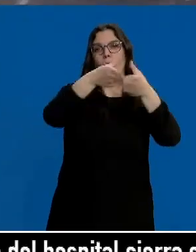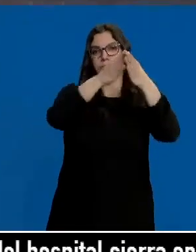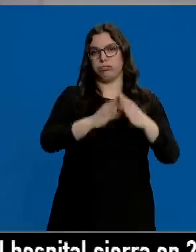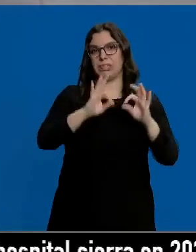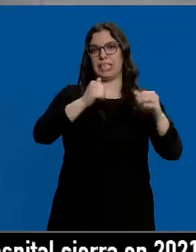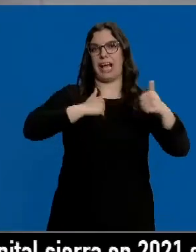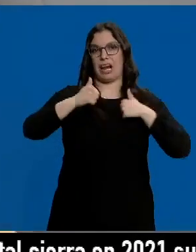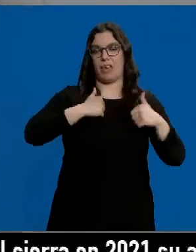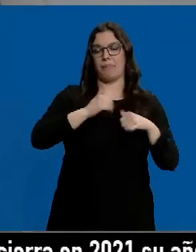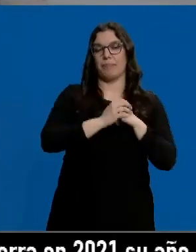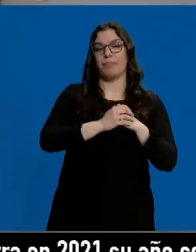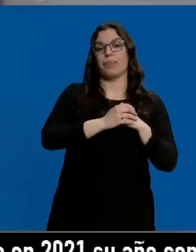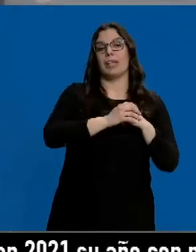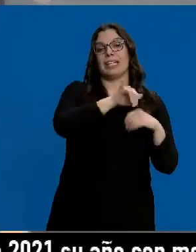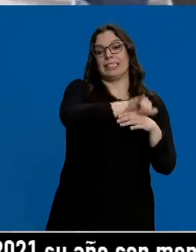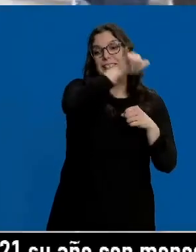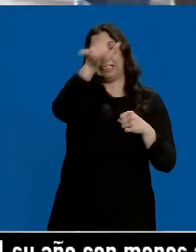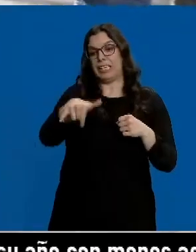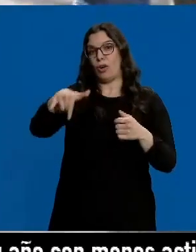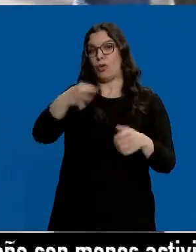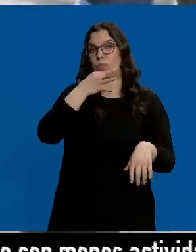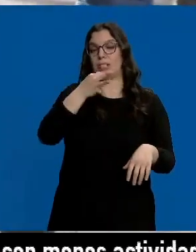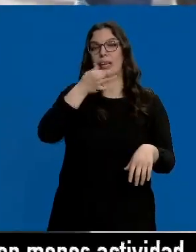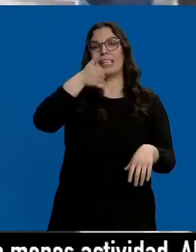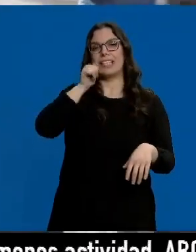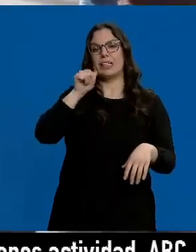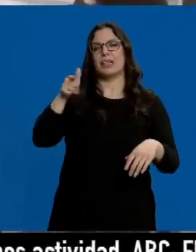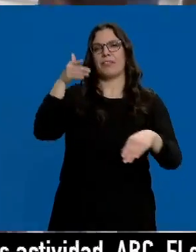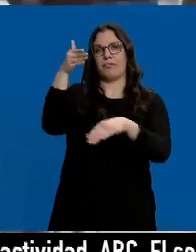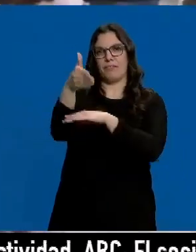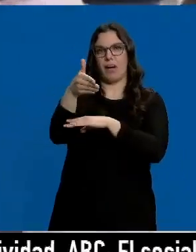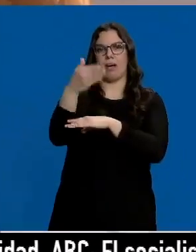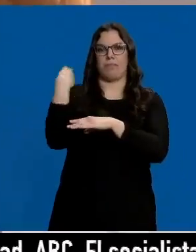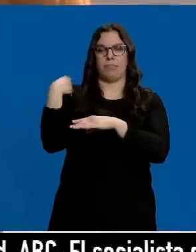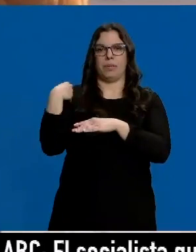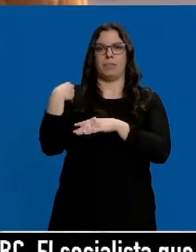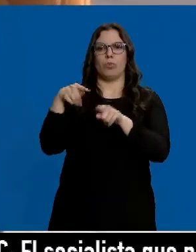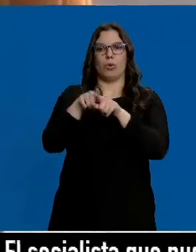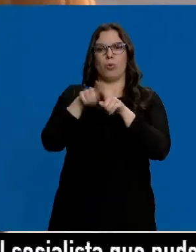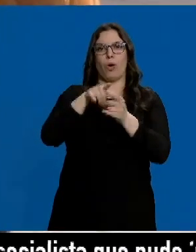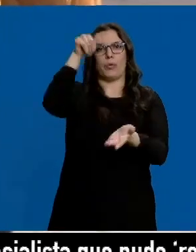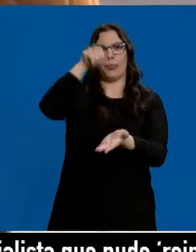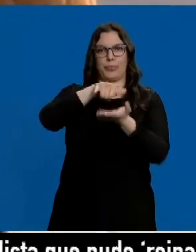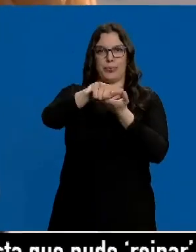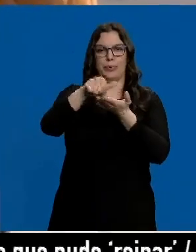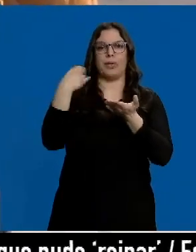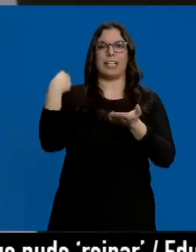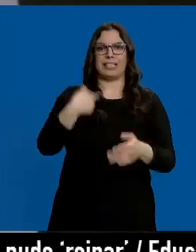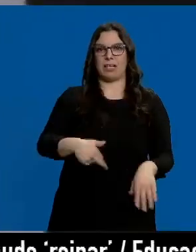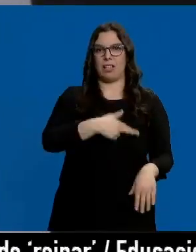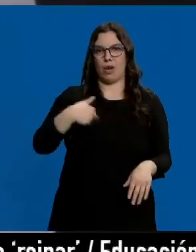Su llegada a nuestro país está prevista esta tarde y Pedro Sánchez asistirá a ese aterrizaje en la base aérea de Santiago de